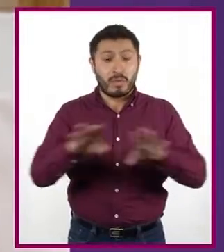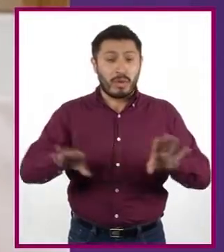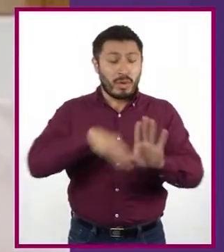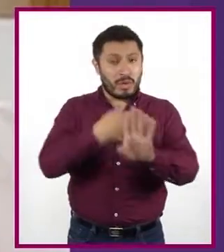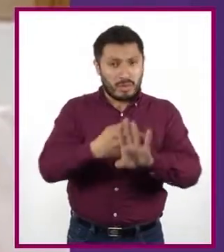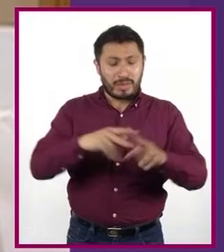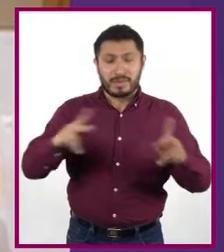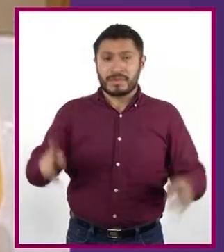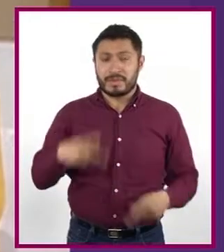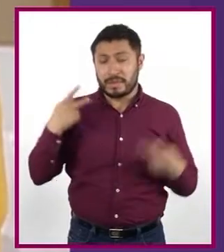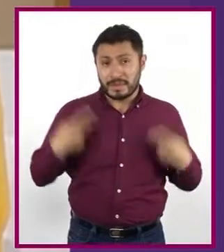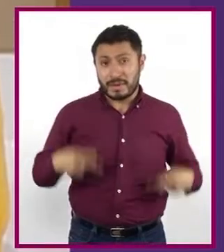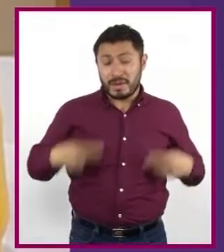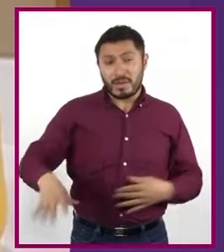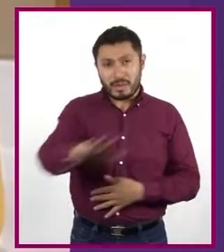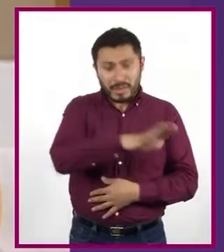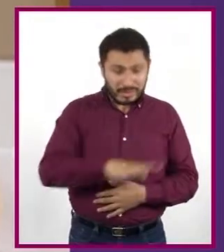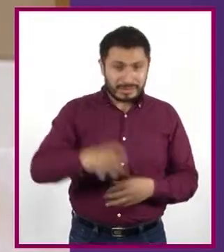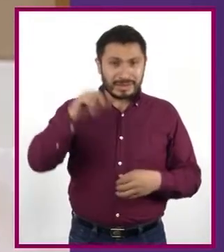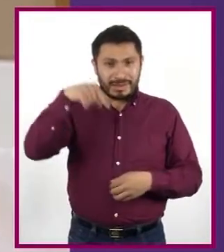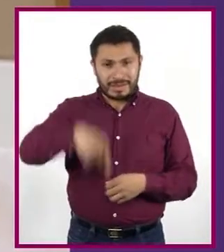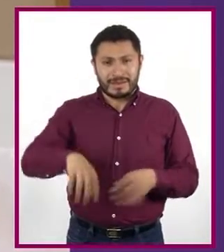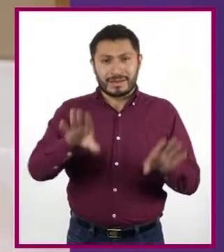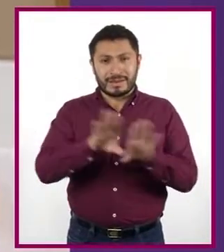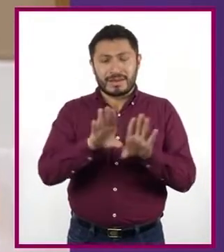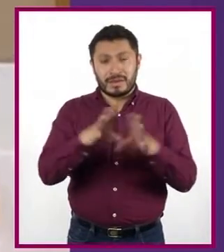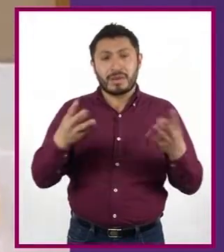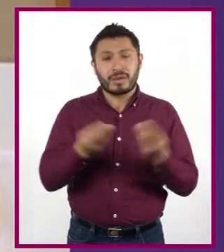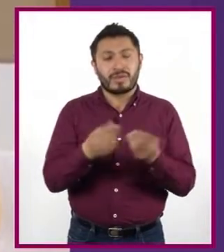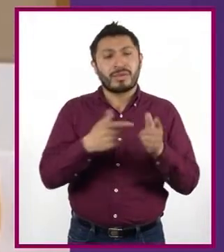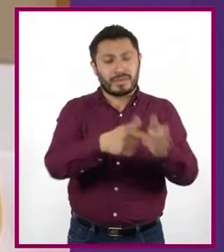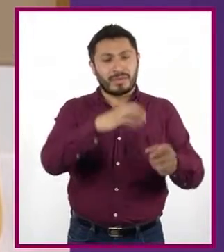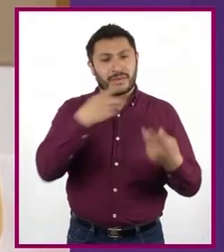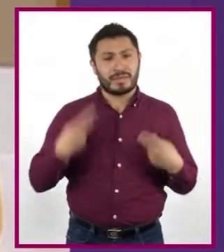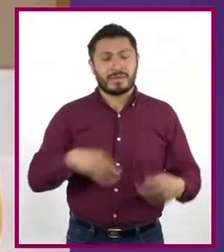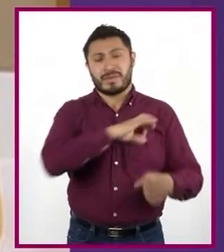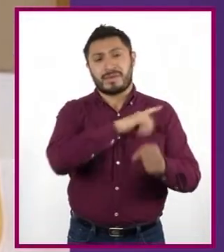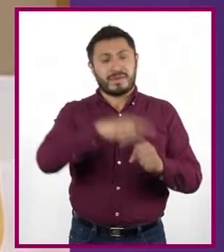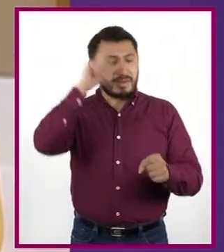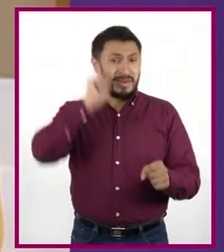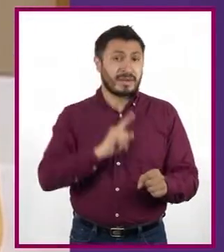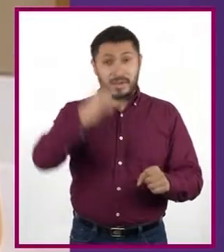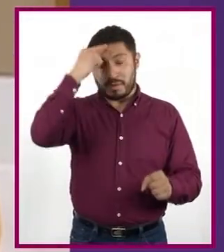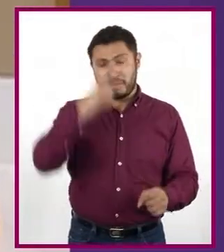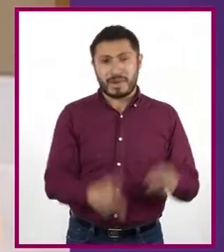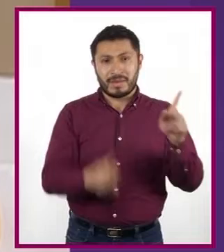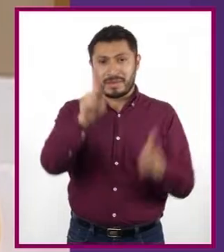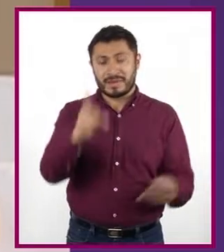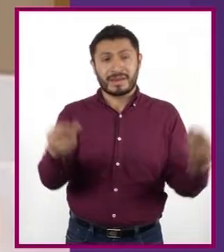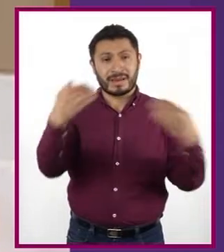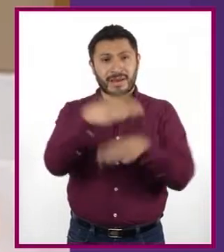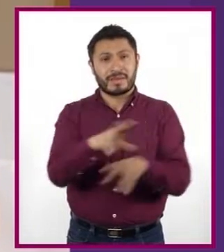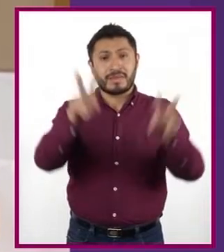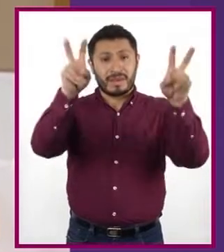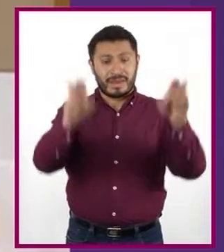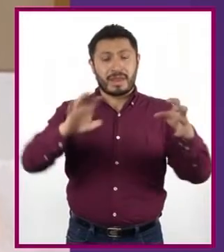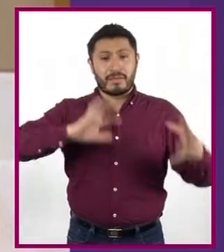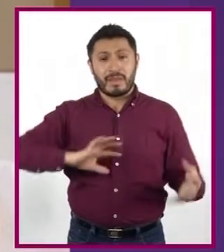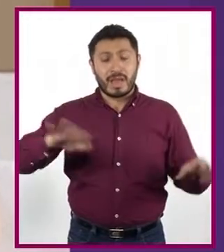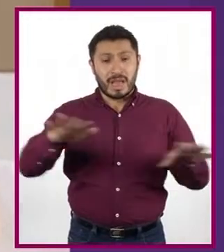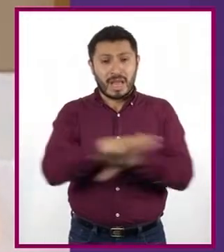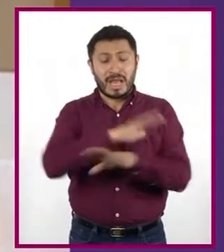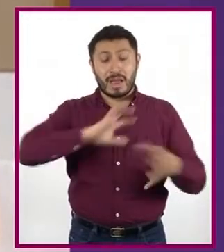población. Continuamos ya aquí con Yanitza Márquez Ayala, nuestra especialista, para hablar un poco más sobre el tema del